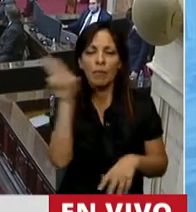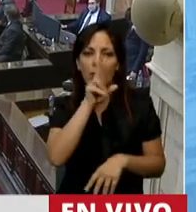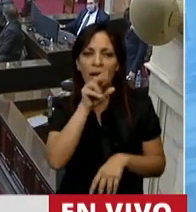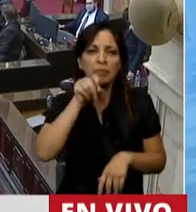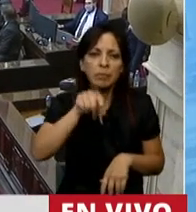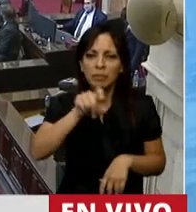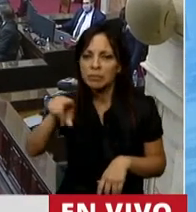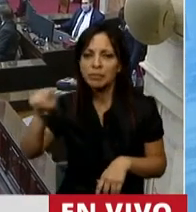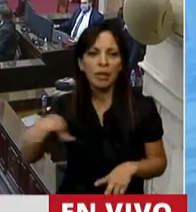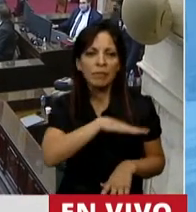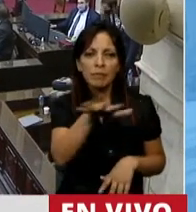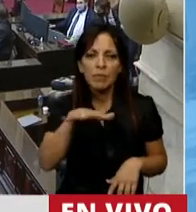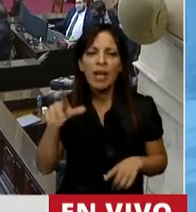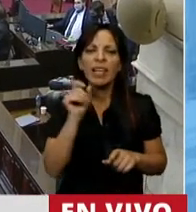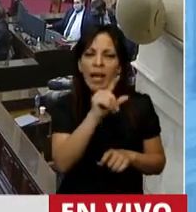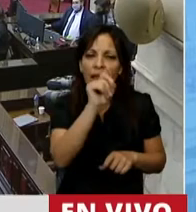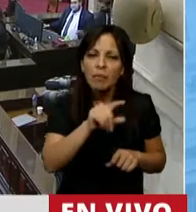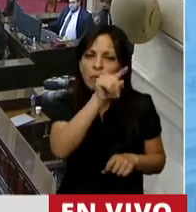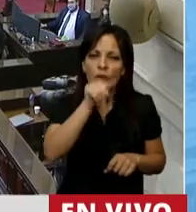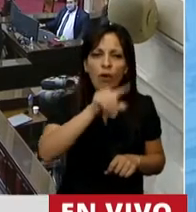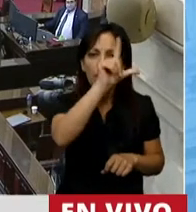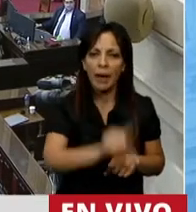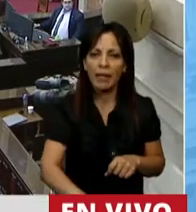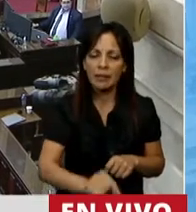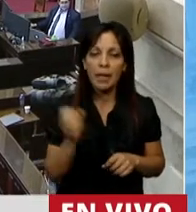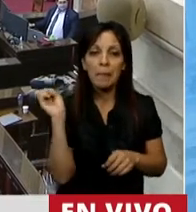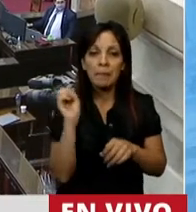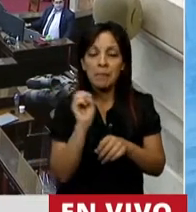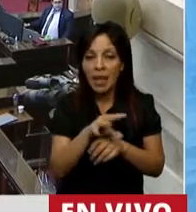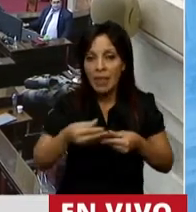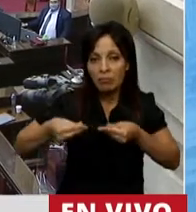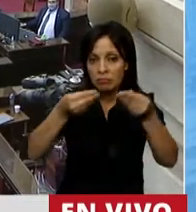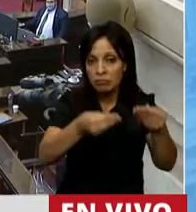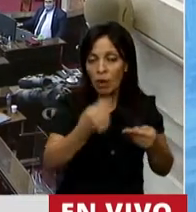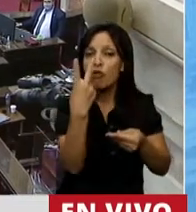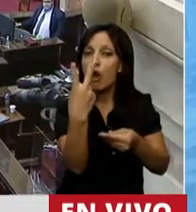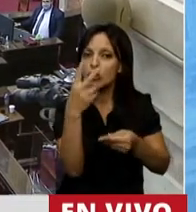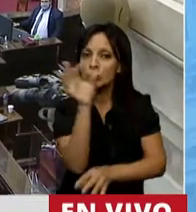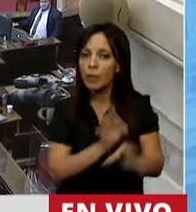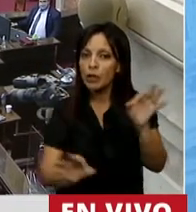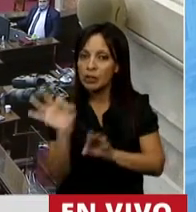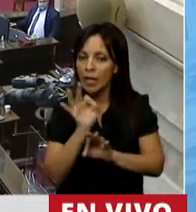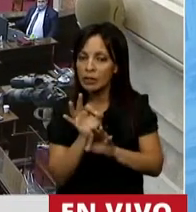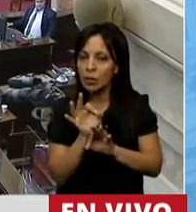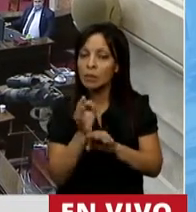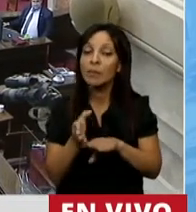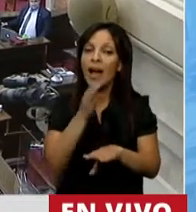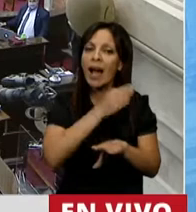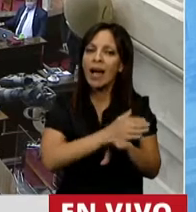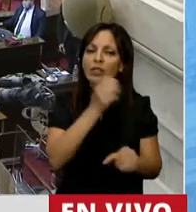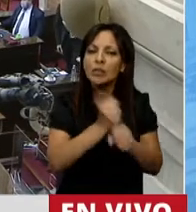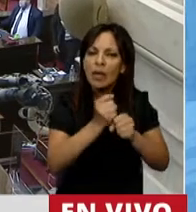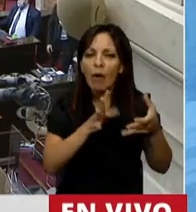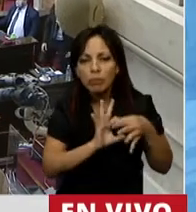de cada rincón del país, enviando 2 proyectos a este recinto, resultado de un trabajo